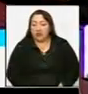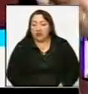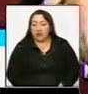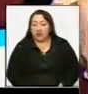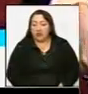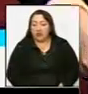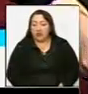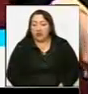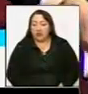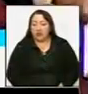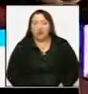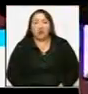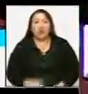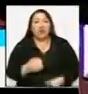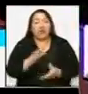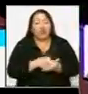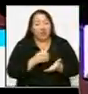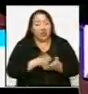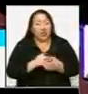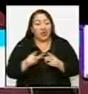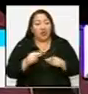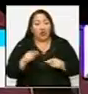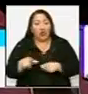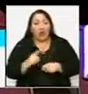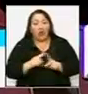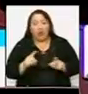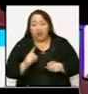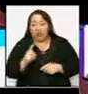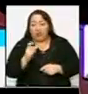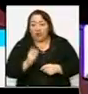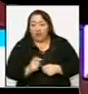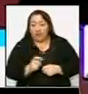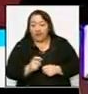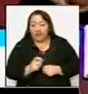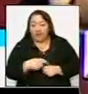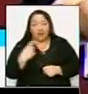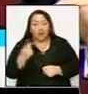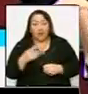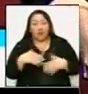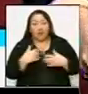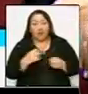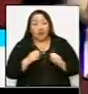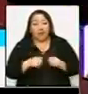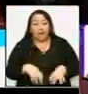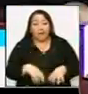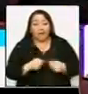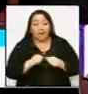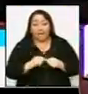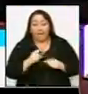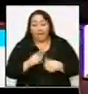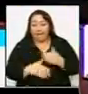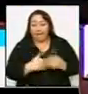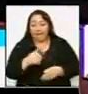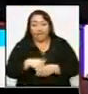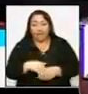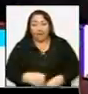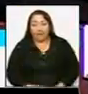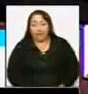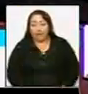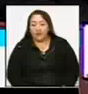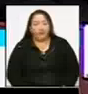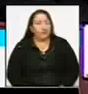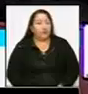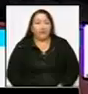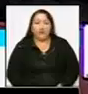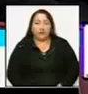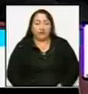una infraestructura, que se habilita nuevas capacidades. Pero díganme, ¿una persona solamente renuncia durante un proceso electoral? Eso